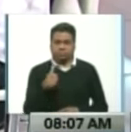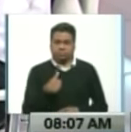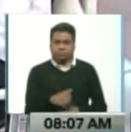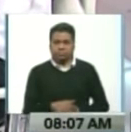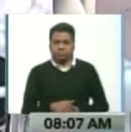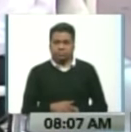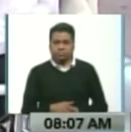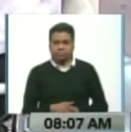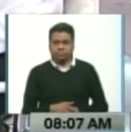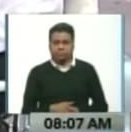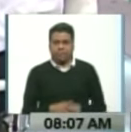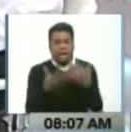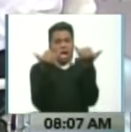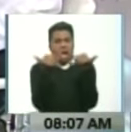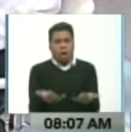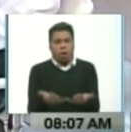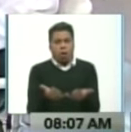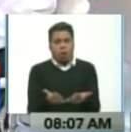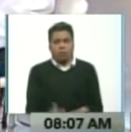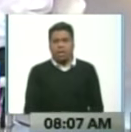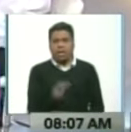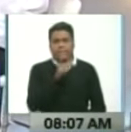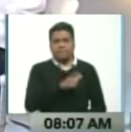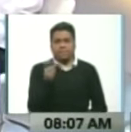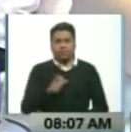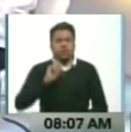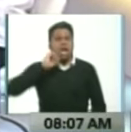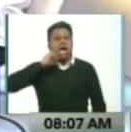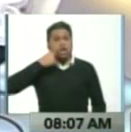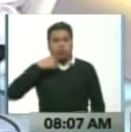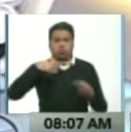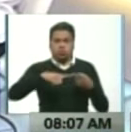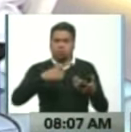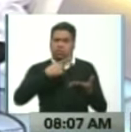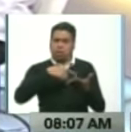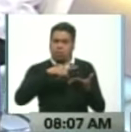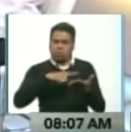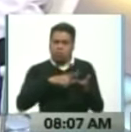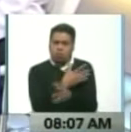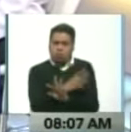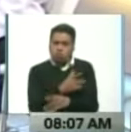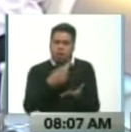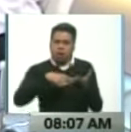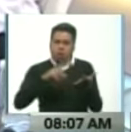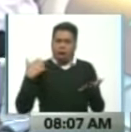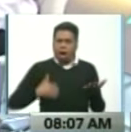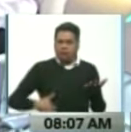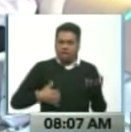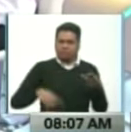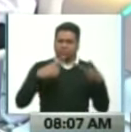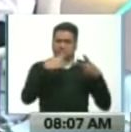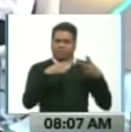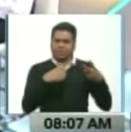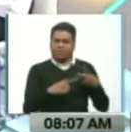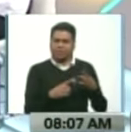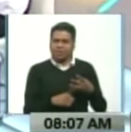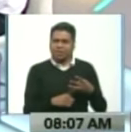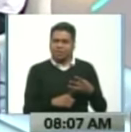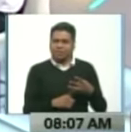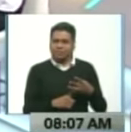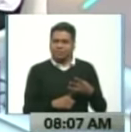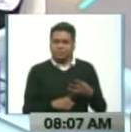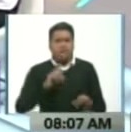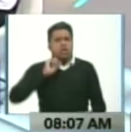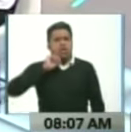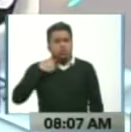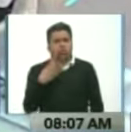Inclusive actualmente han reportado personas en Rusia que han jugado en Argentina. Tenemos una comunidad importante de estudiantes en Rusia, ¿no? Allá en Rusia